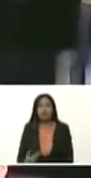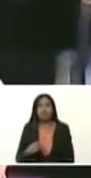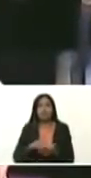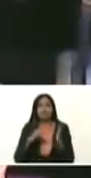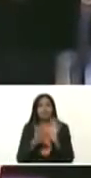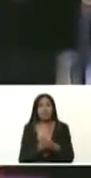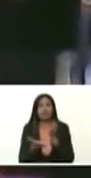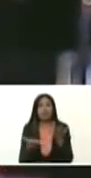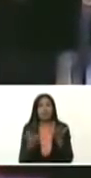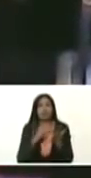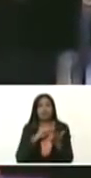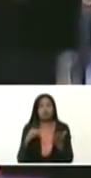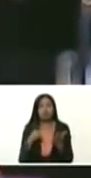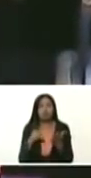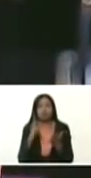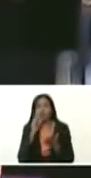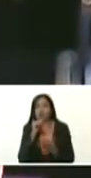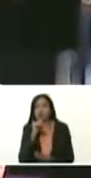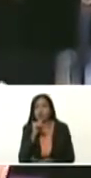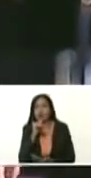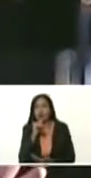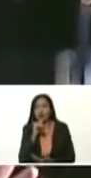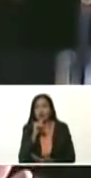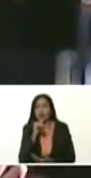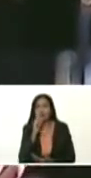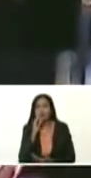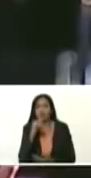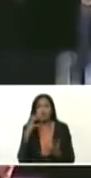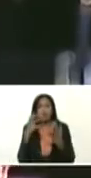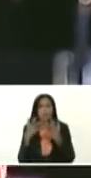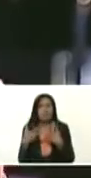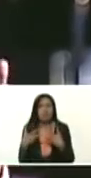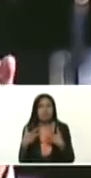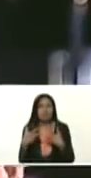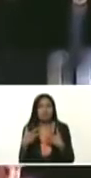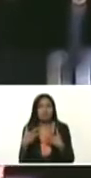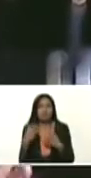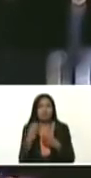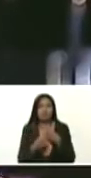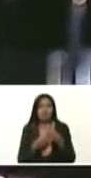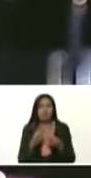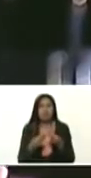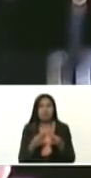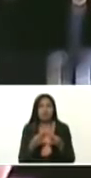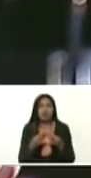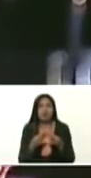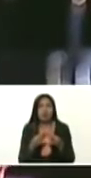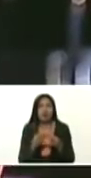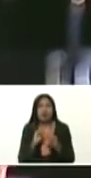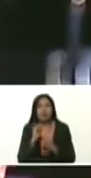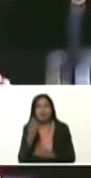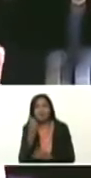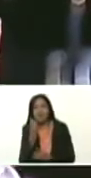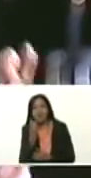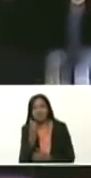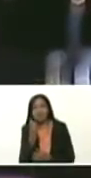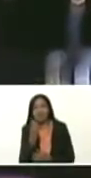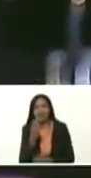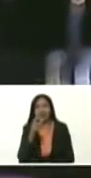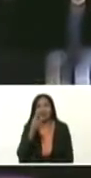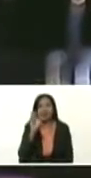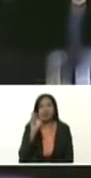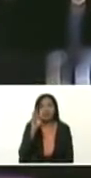que nosotros no tenemos una empresa que haga refractario